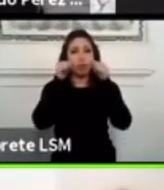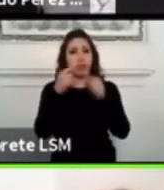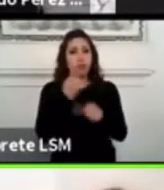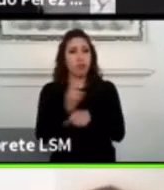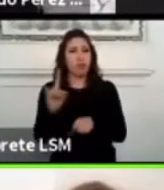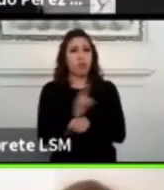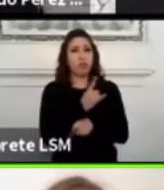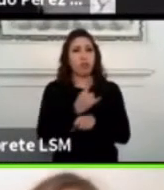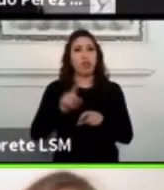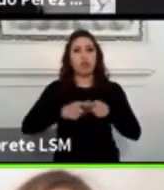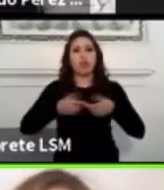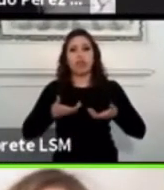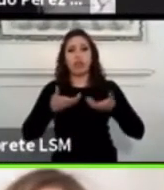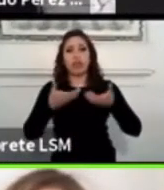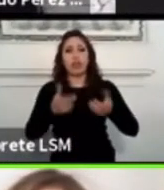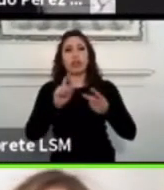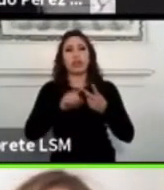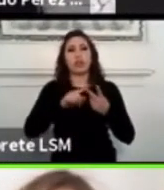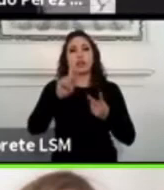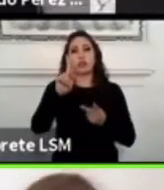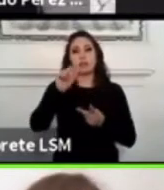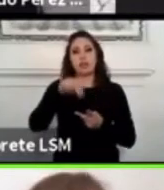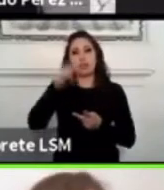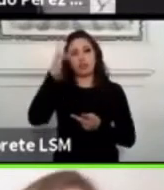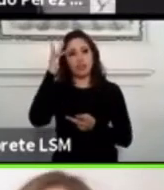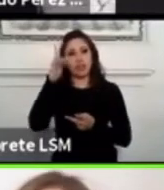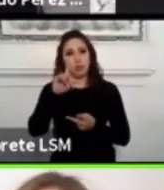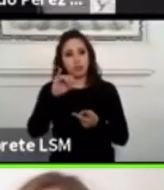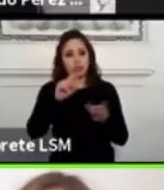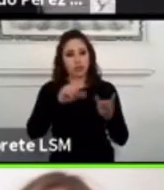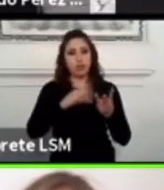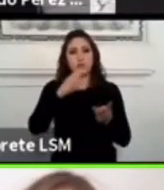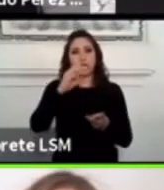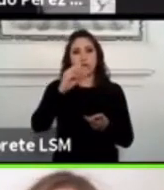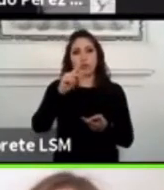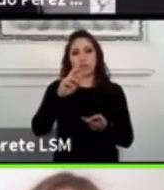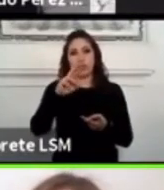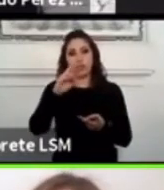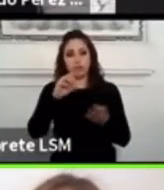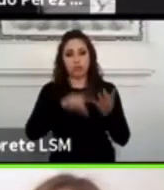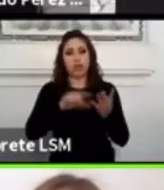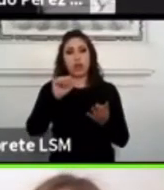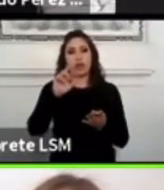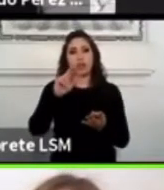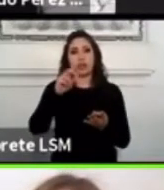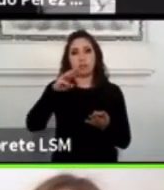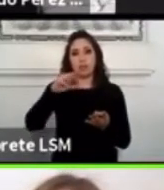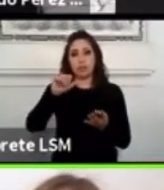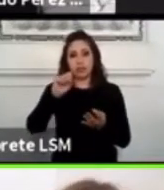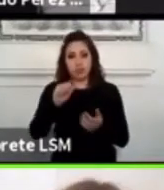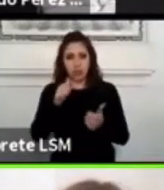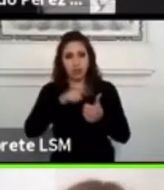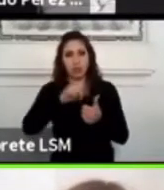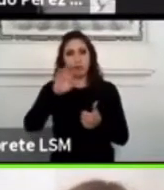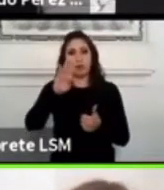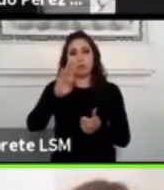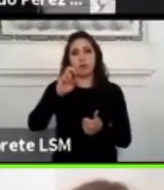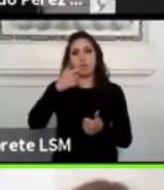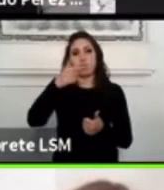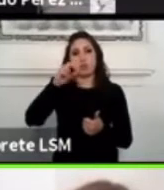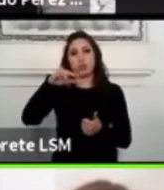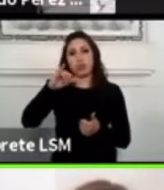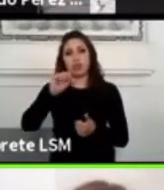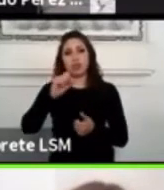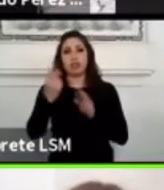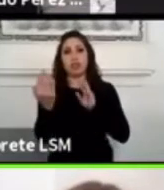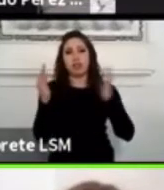las calles de Frambuesa, Plan de San Luis, Cocoteros, Artemisa, Begonias, entre otras muy cercanas al Parque